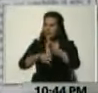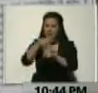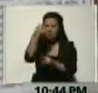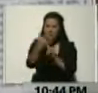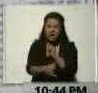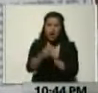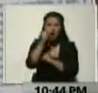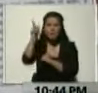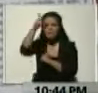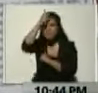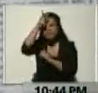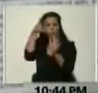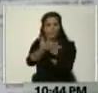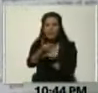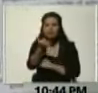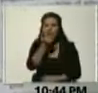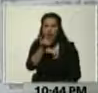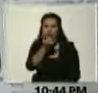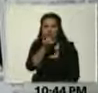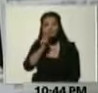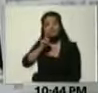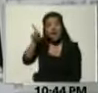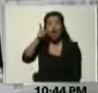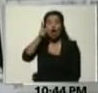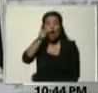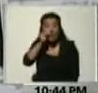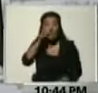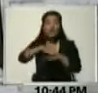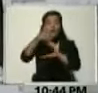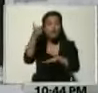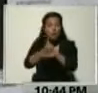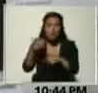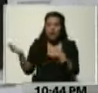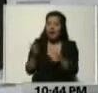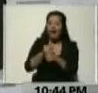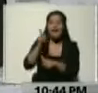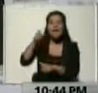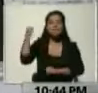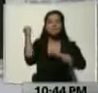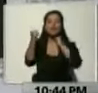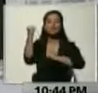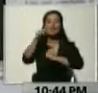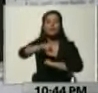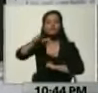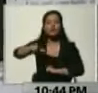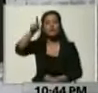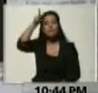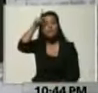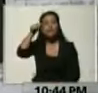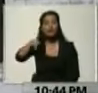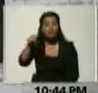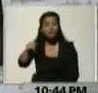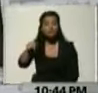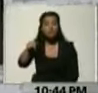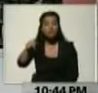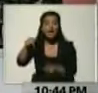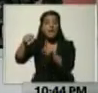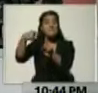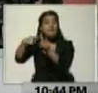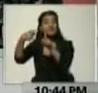En un asesino de peruano, un aparato de